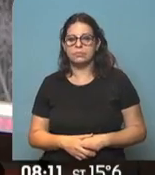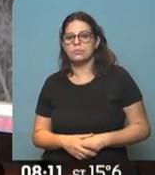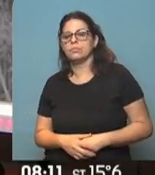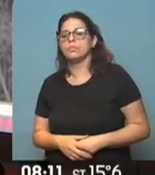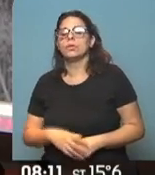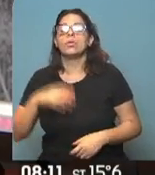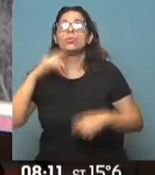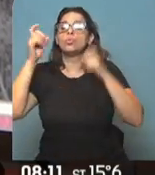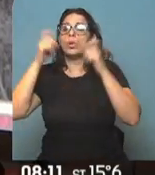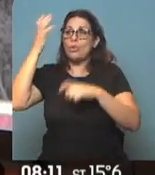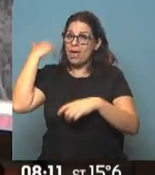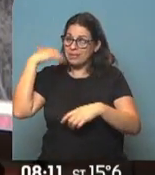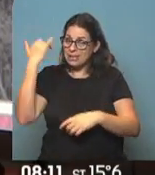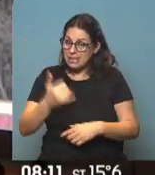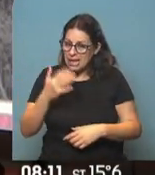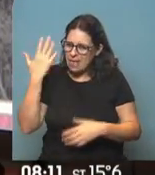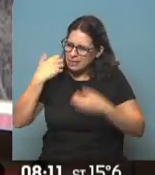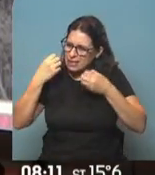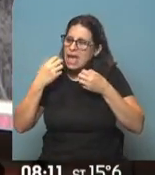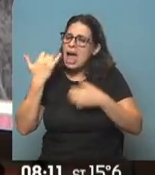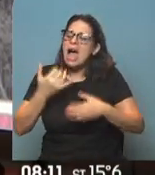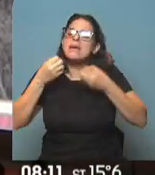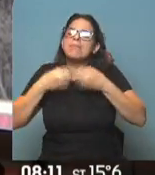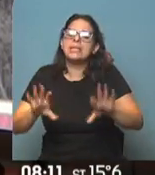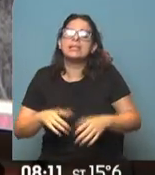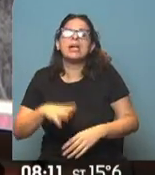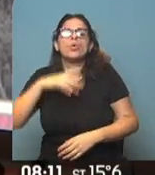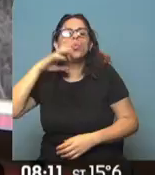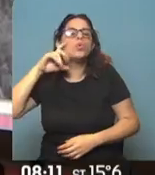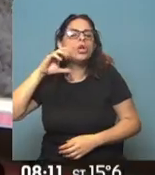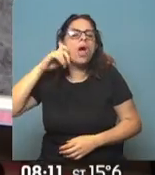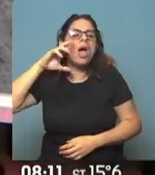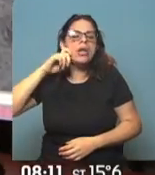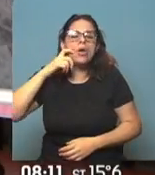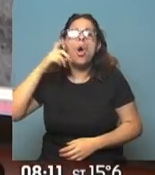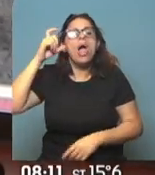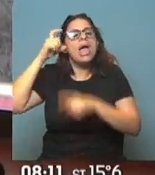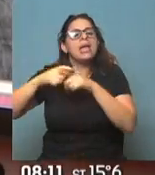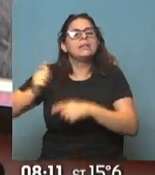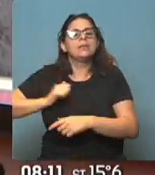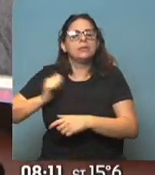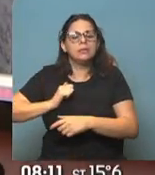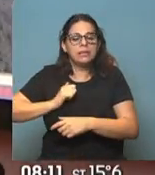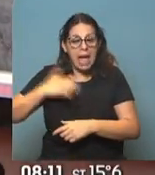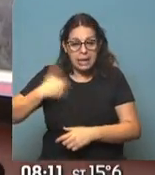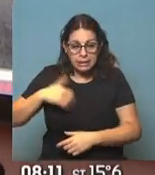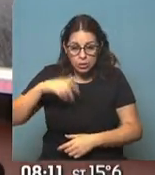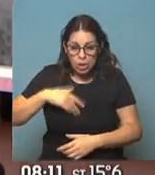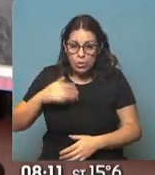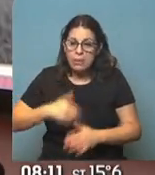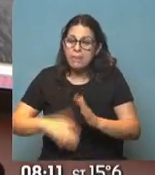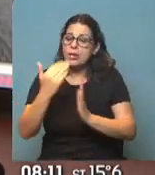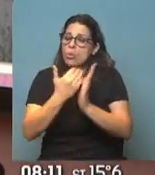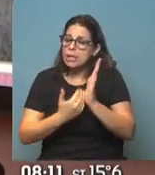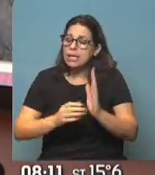Y ese sueño tuvo un comienzo por parte de Julio Haro, veterano argentino, ahora nominado al Nobel de la Paz por